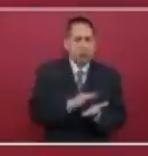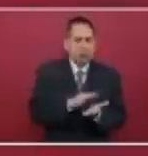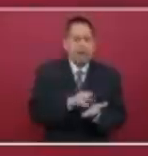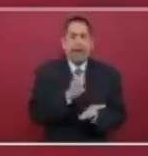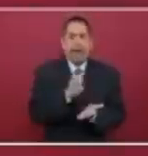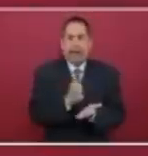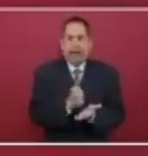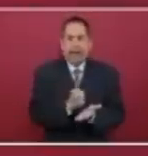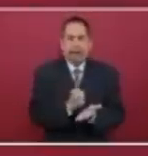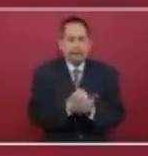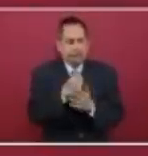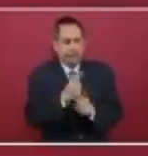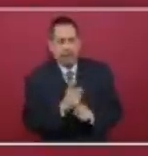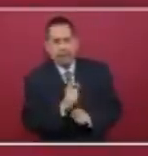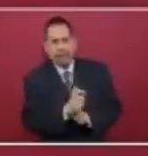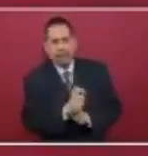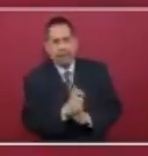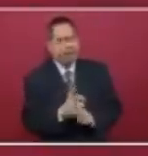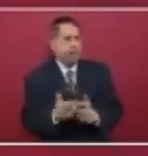cómo